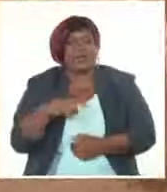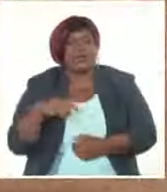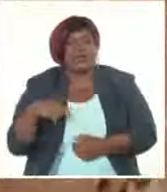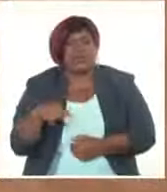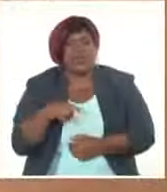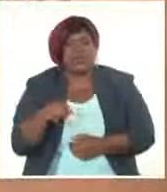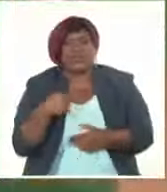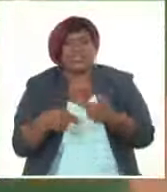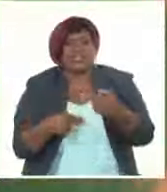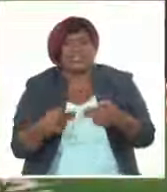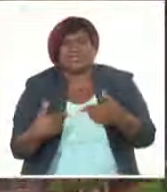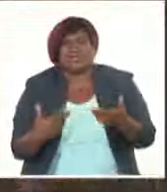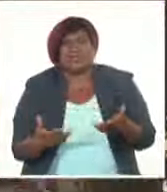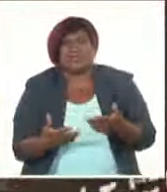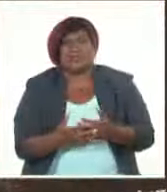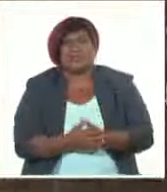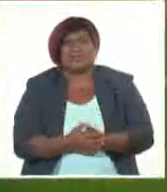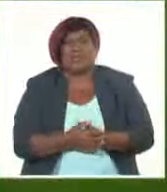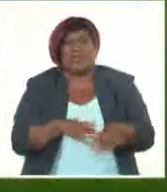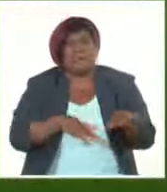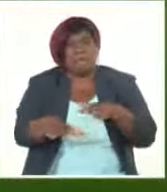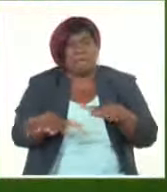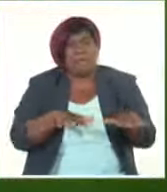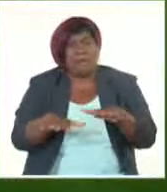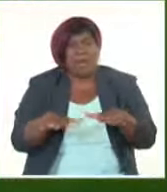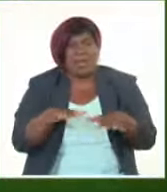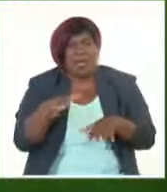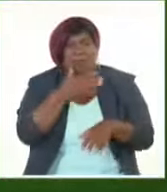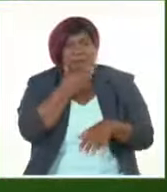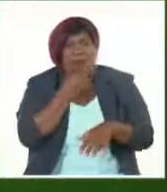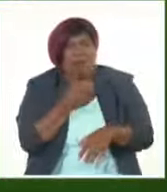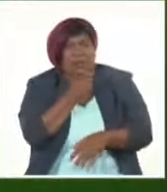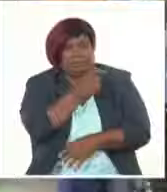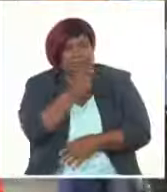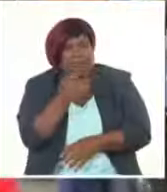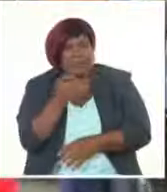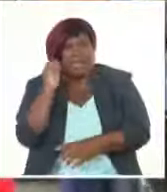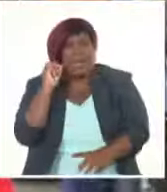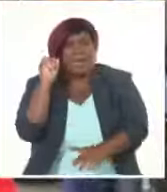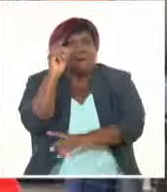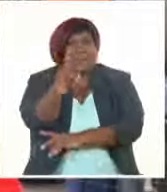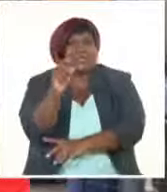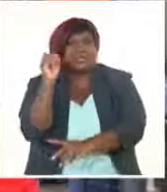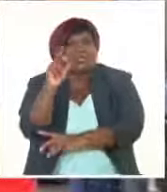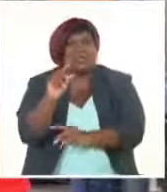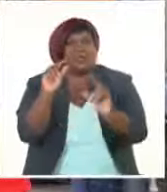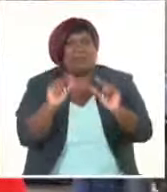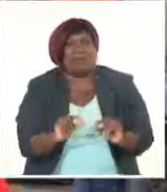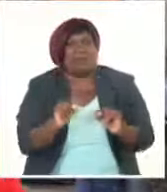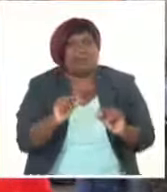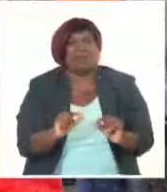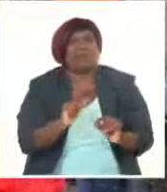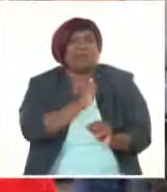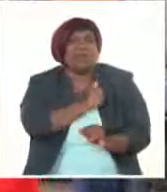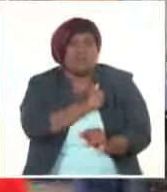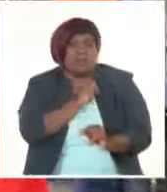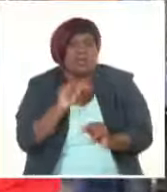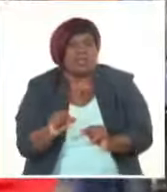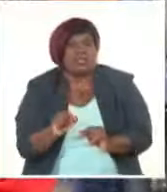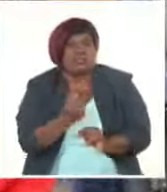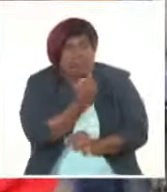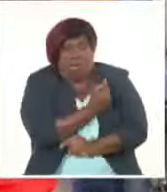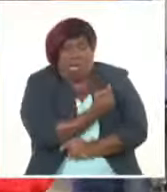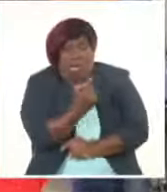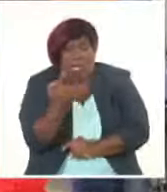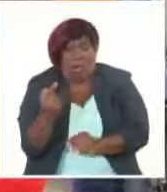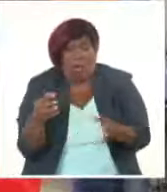tarea de preparar a los muchachos para que picheen un poco. Y eso estamos tratando de hacer, ¿no? Que cada cual